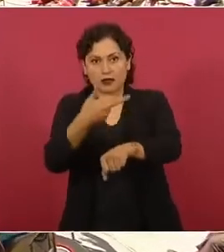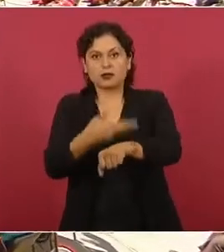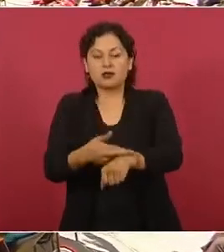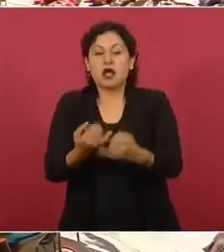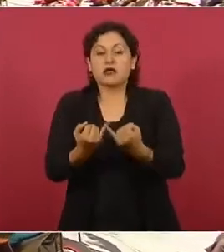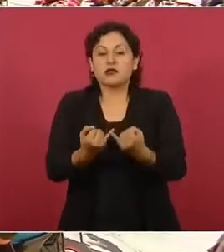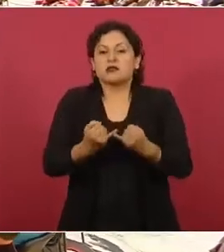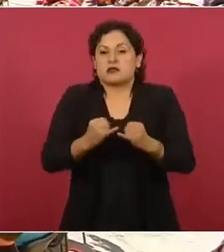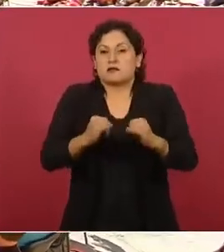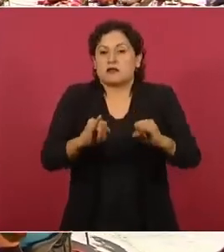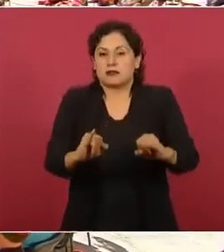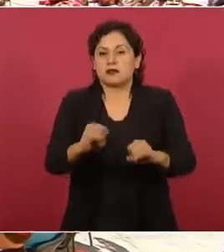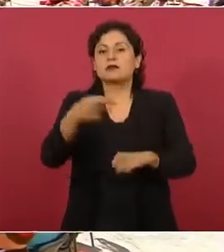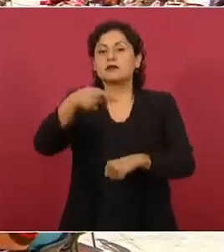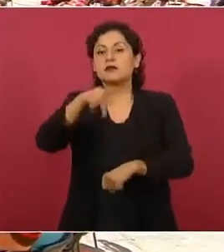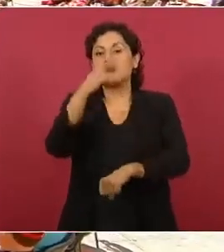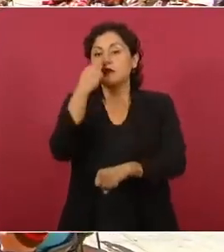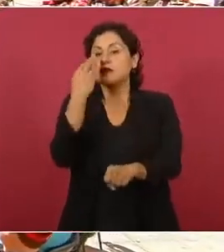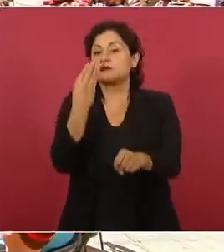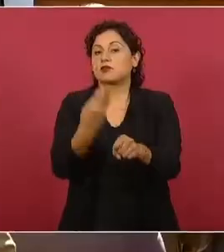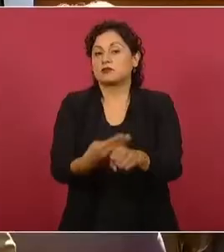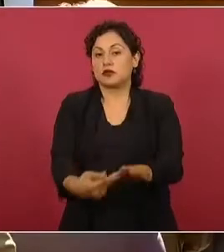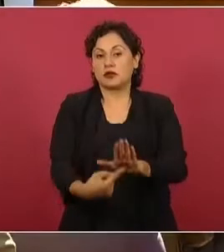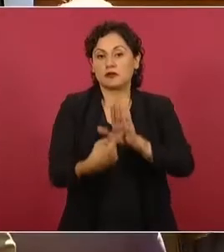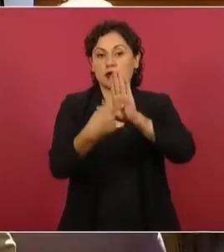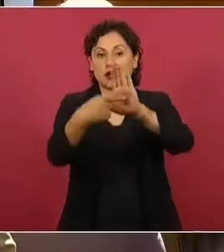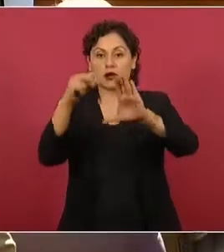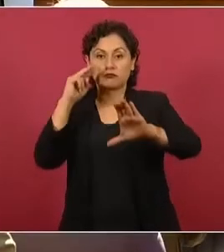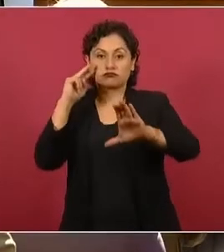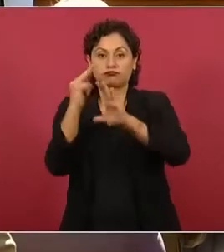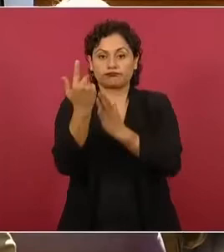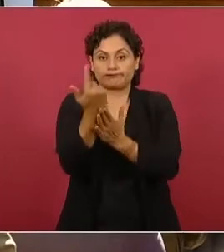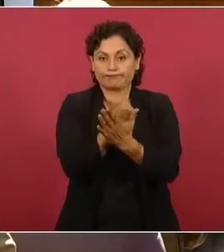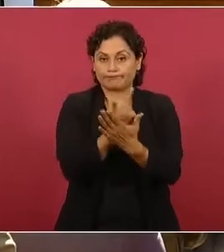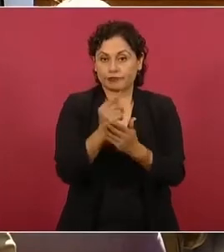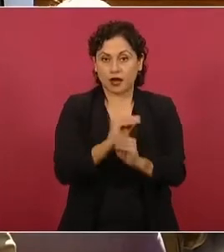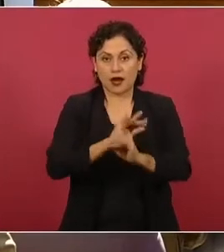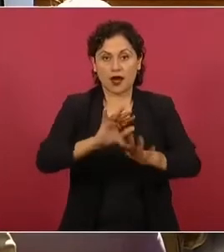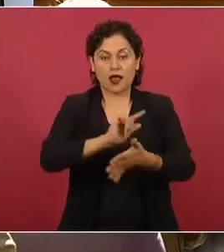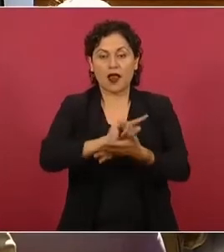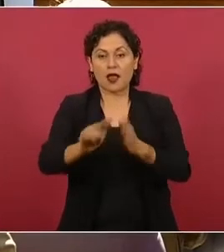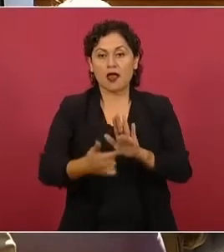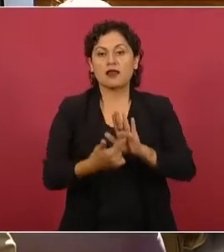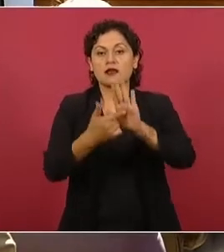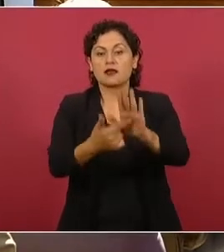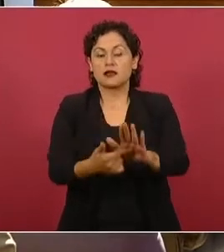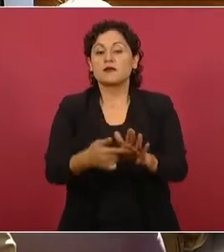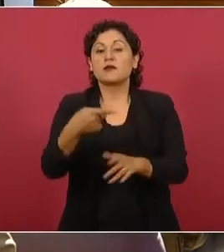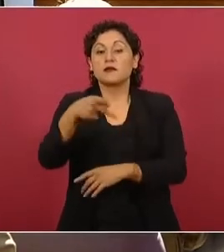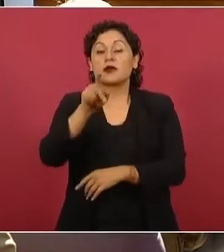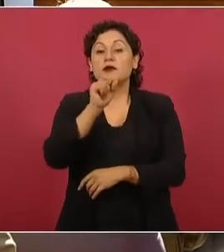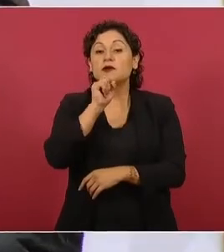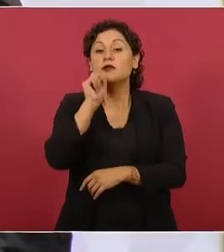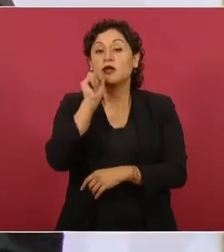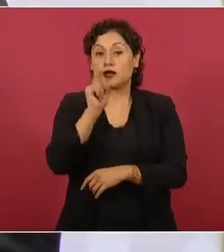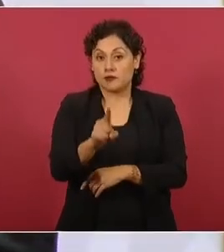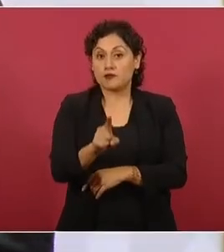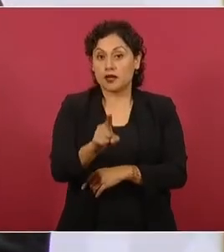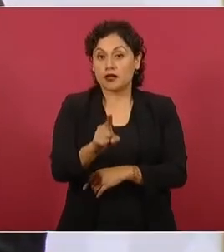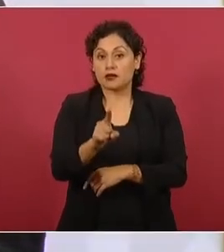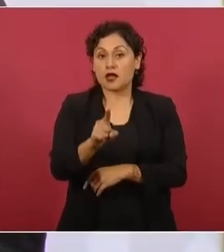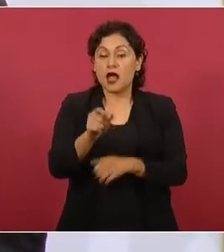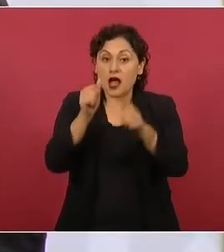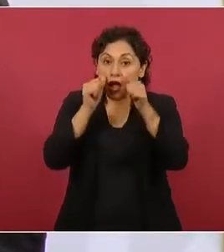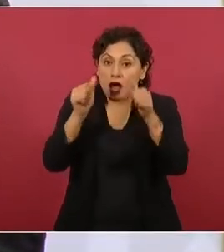con responsabilidad, con transparencia, con rendición de cuentas y sobre todo dando buenos resultados a toda la clase obrera